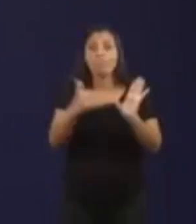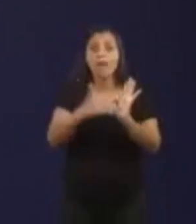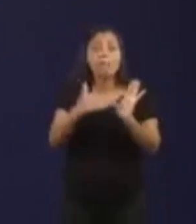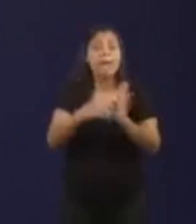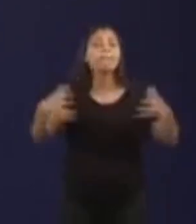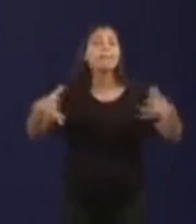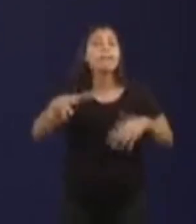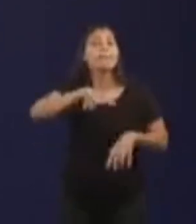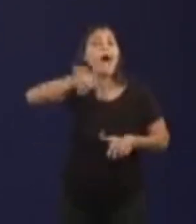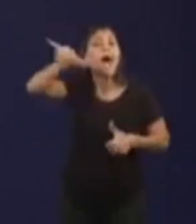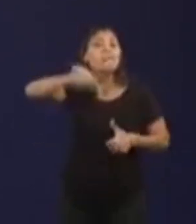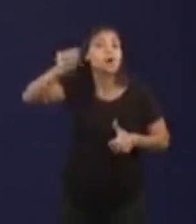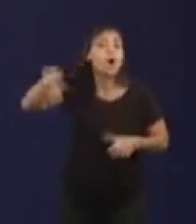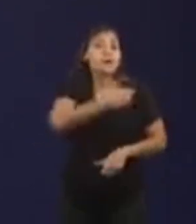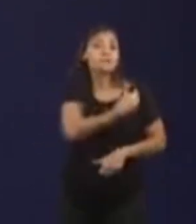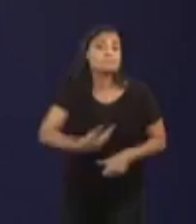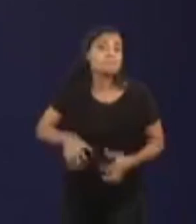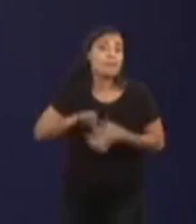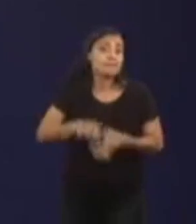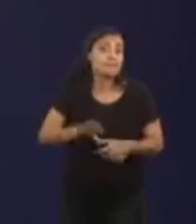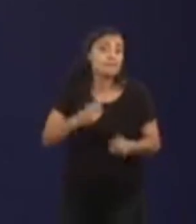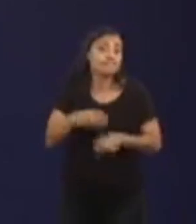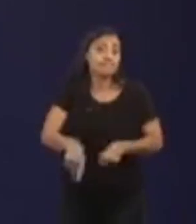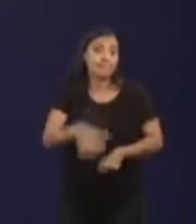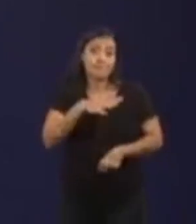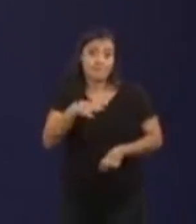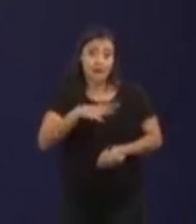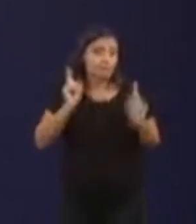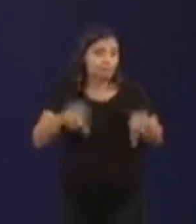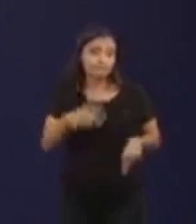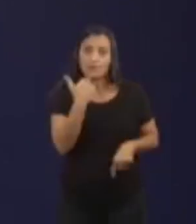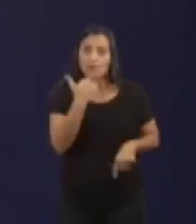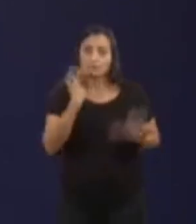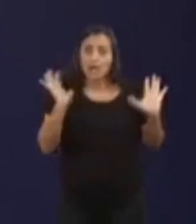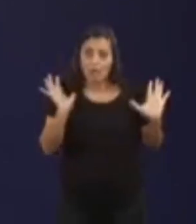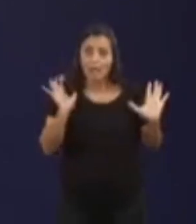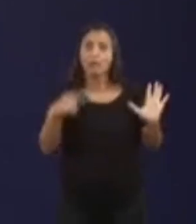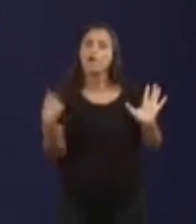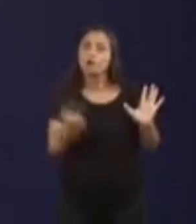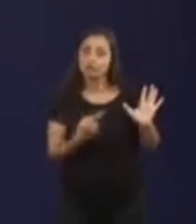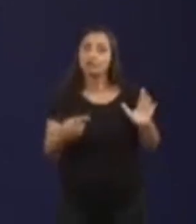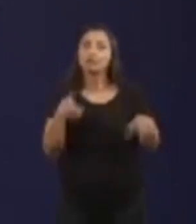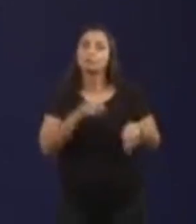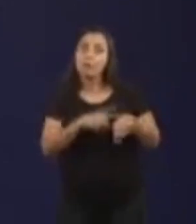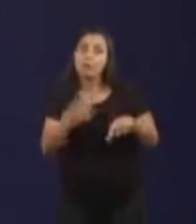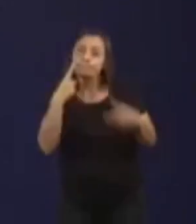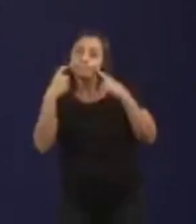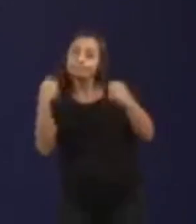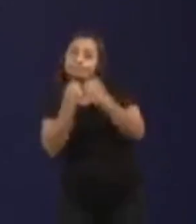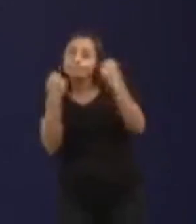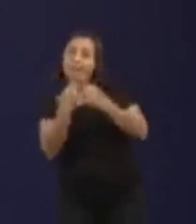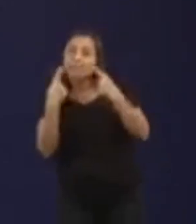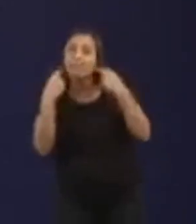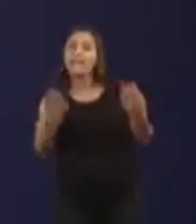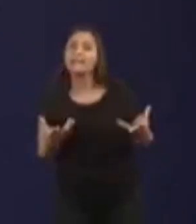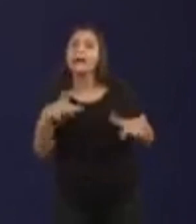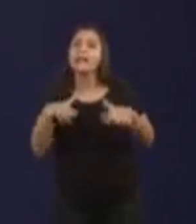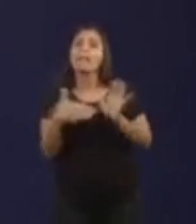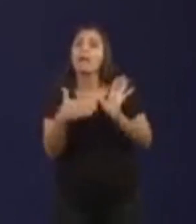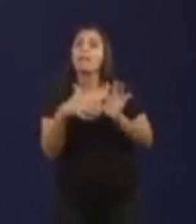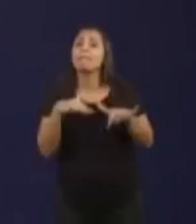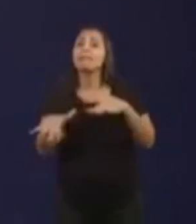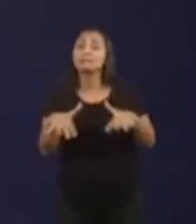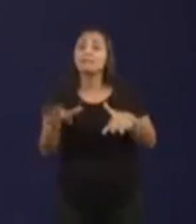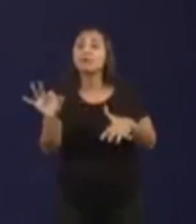presidenciales que todavía por supuesto No lo sé no lo sabemos estamos auditando y estamos avanzando en eh corregir